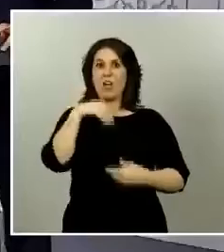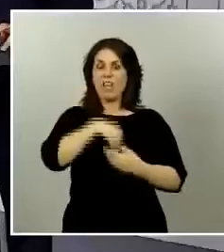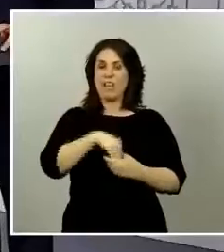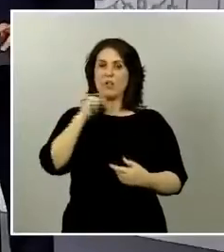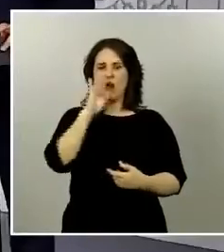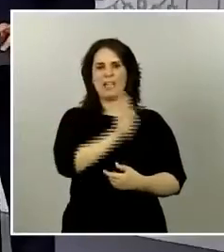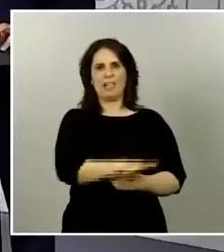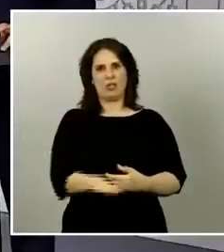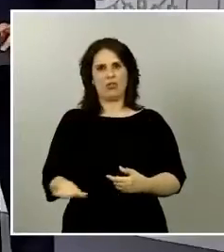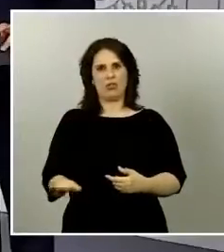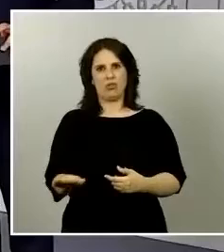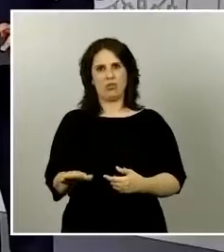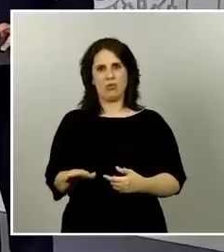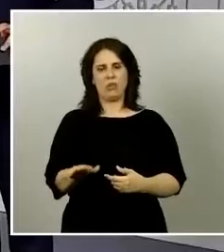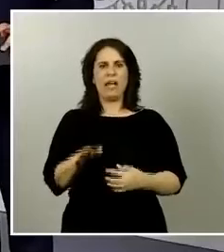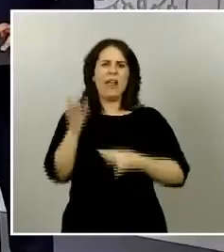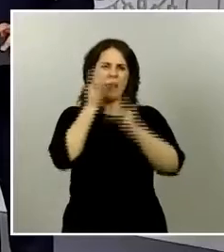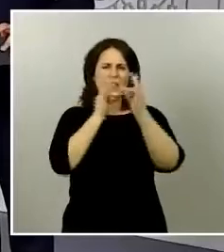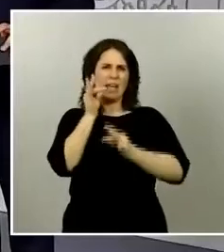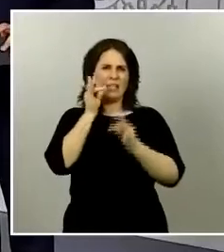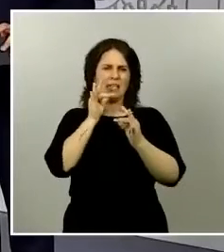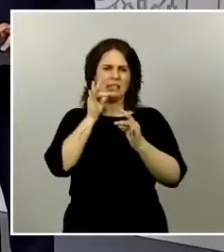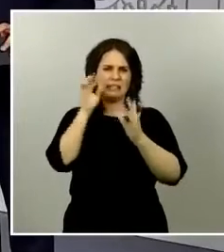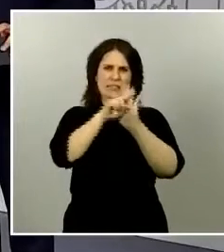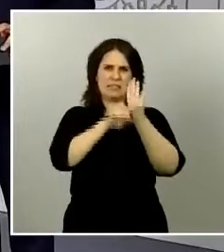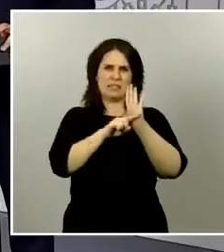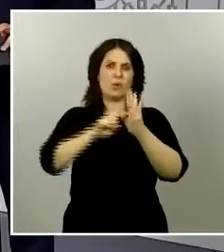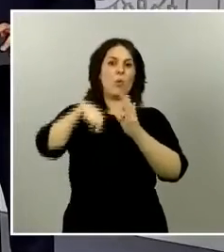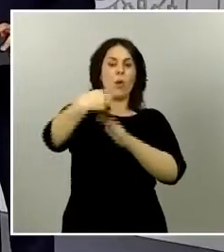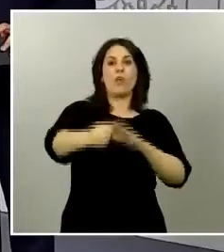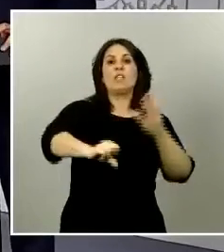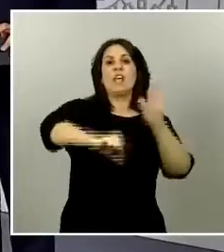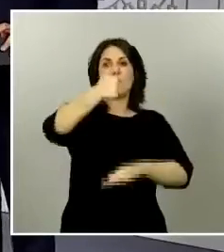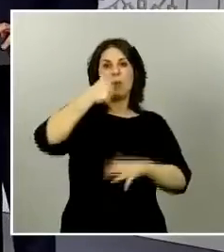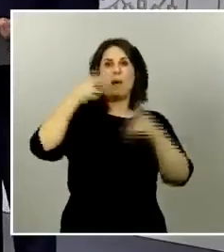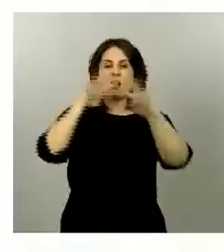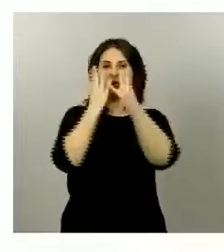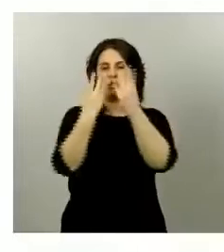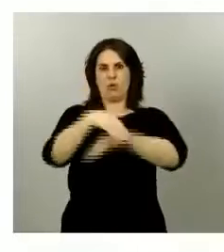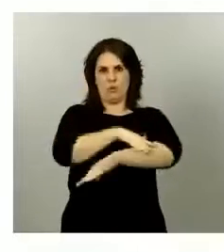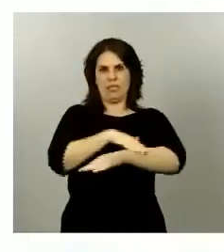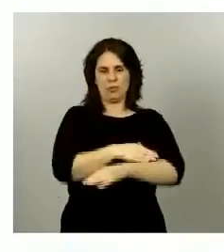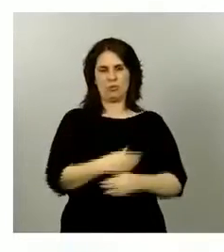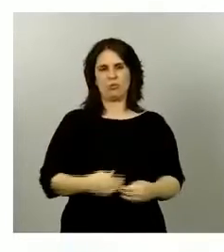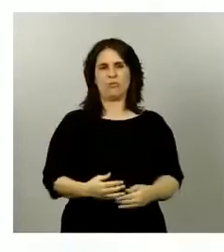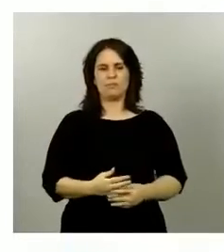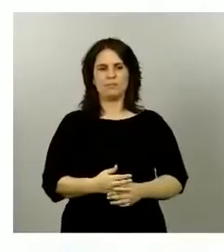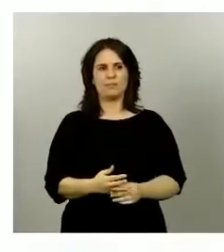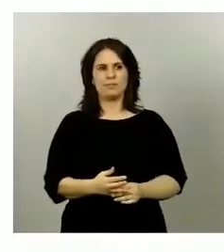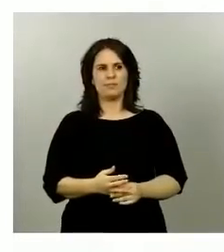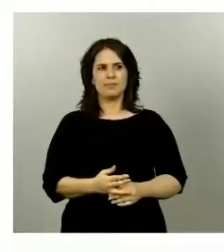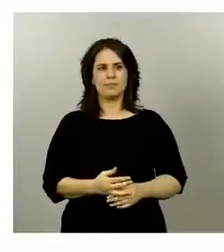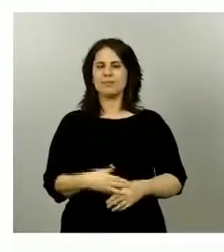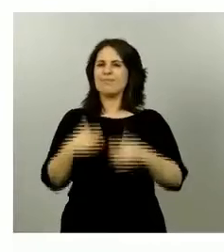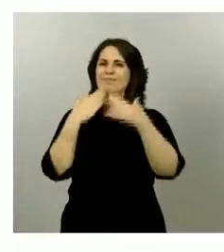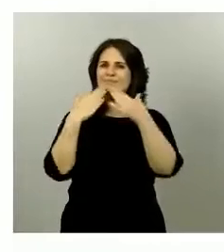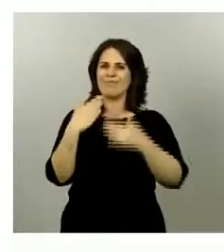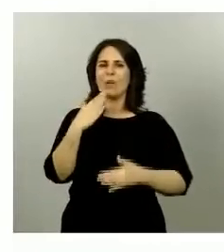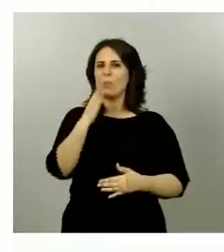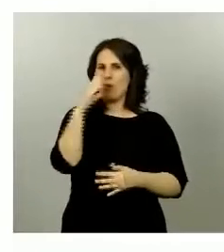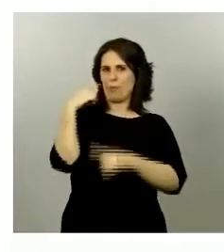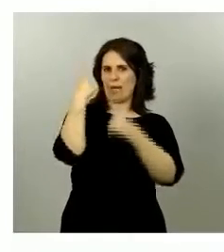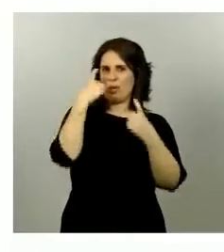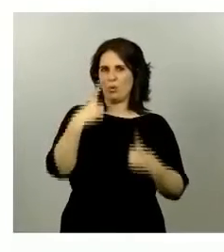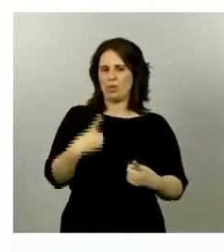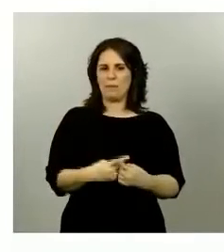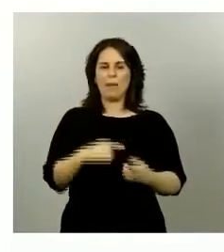son personas sin ingresos que tienen niños dentro de la unidad familiar. Tendrán más detalle en el próximo, cuando se apruebe por parte del Consejo